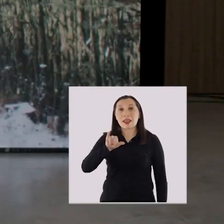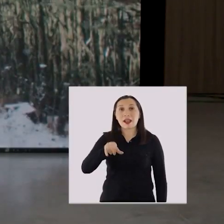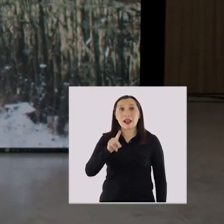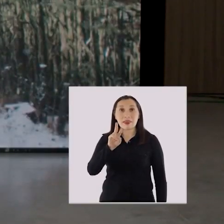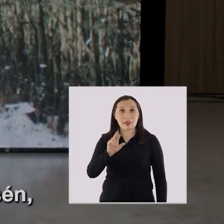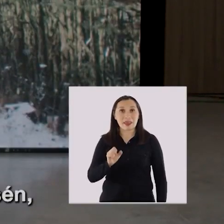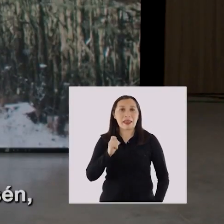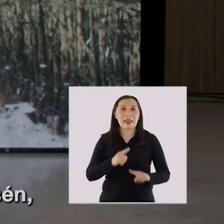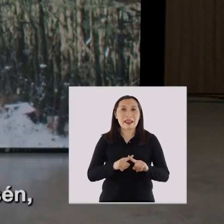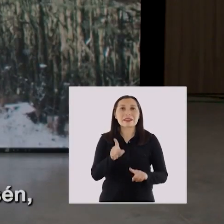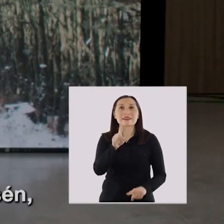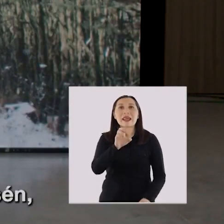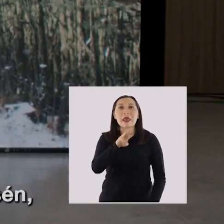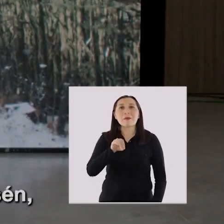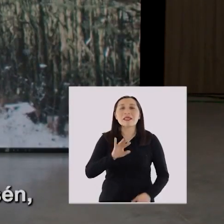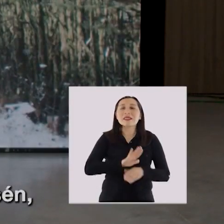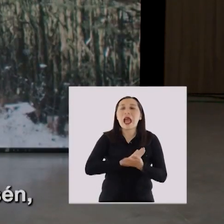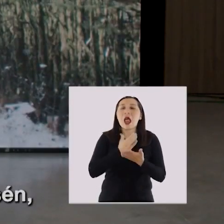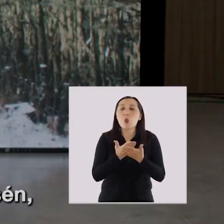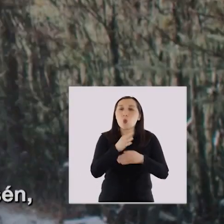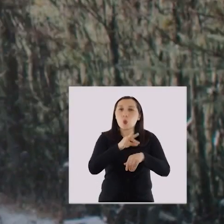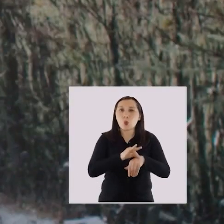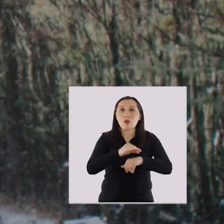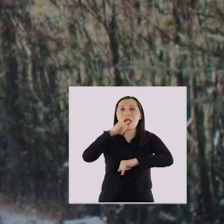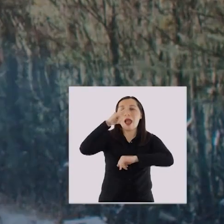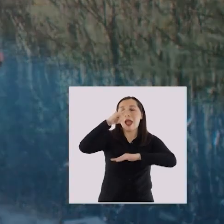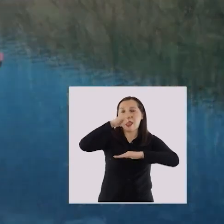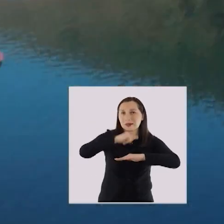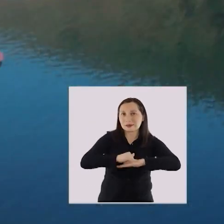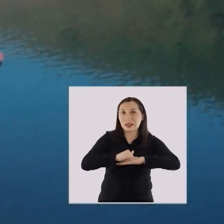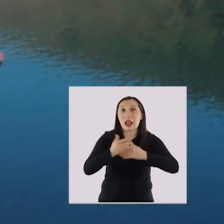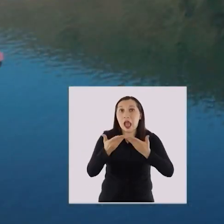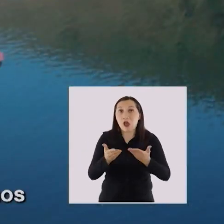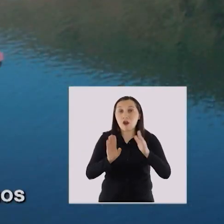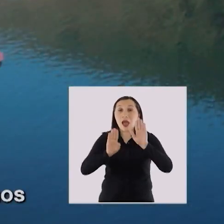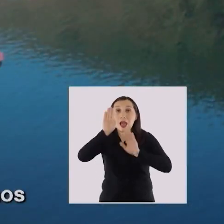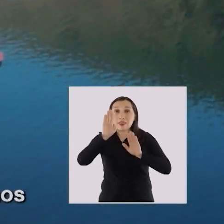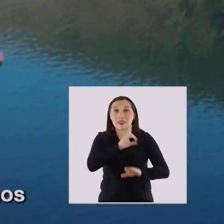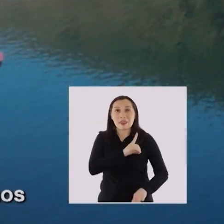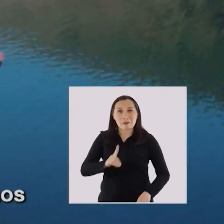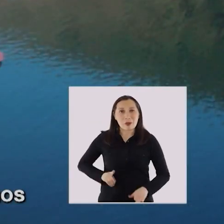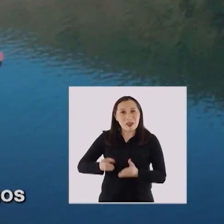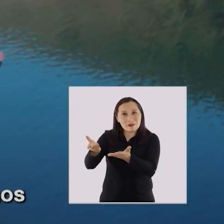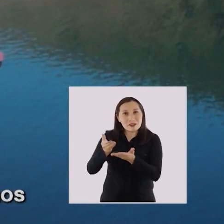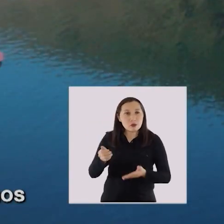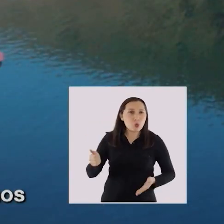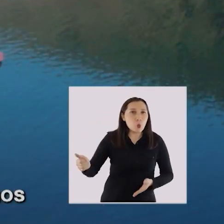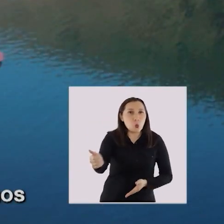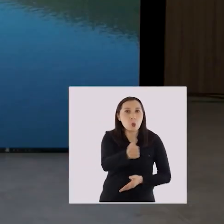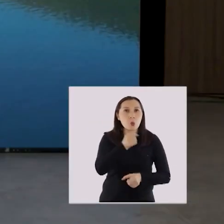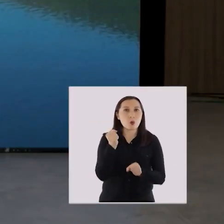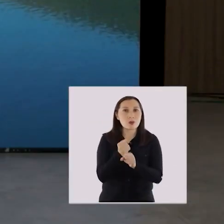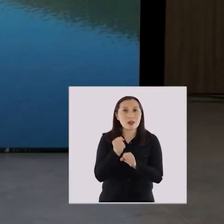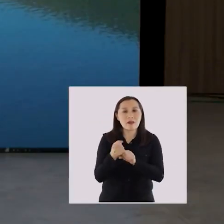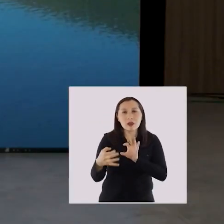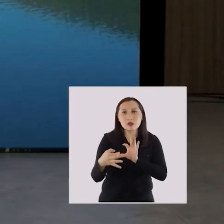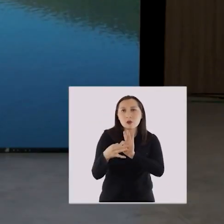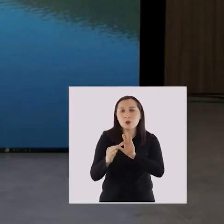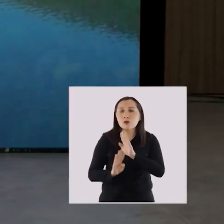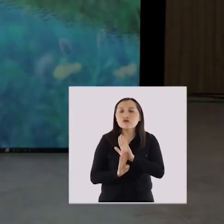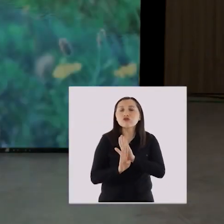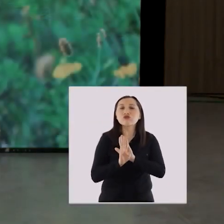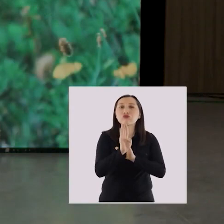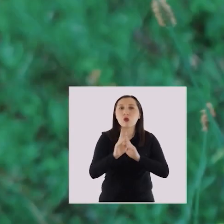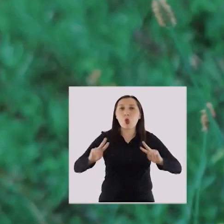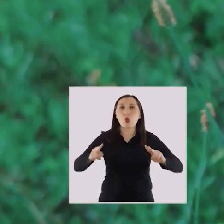Alejandra Valdebenito, ex seremi de salud de la región de Aysén, ahora candidata a diputada. Y los invito a que entre todos trabajemos en conectar,